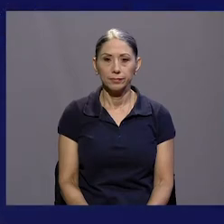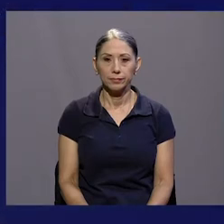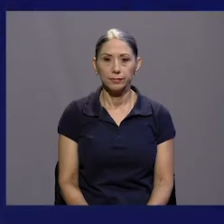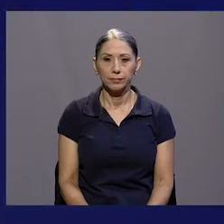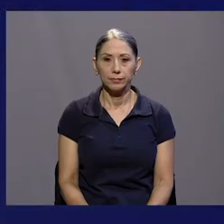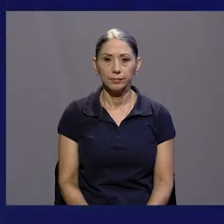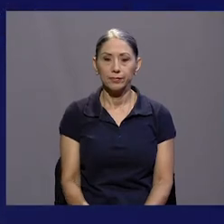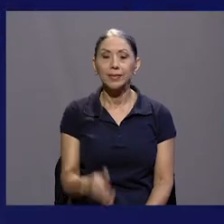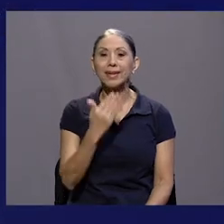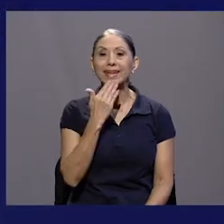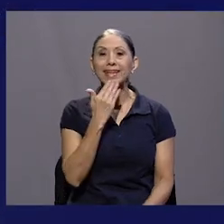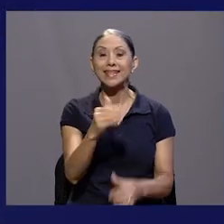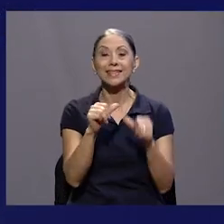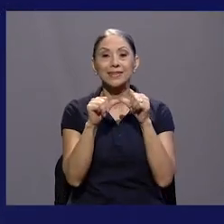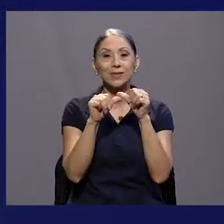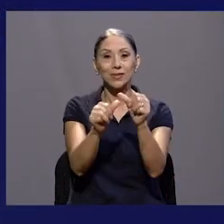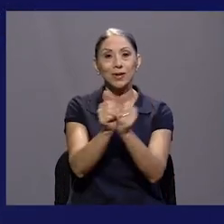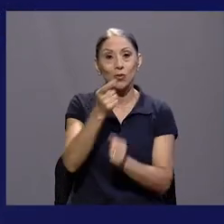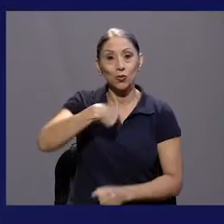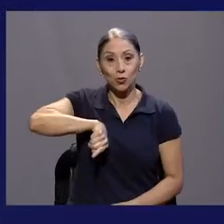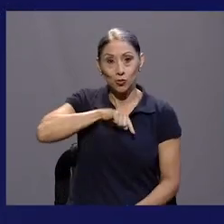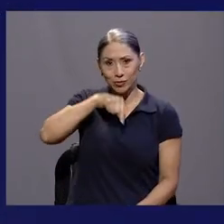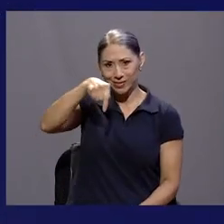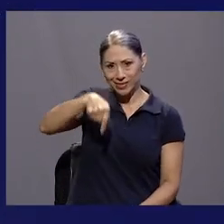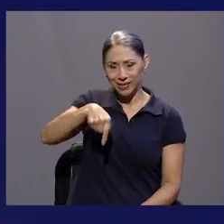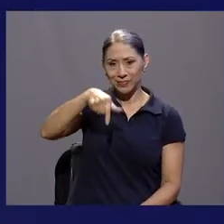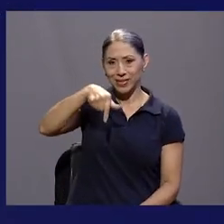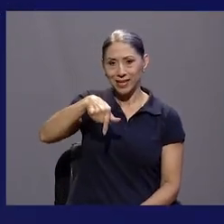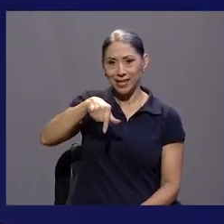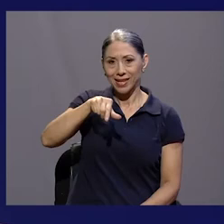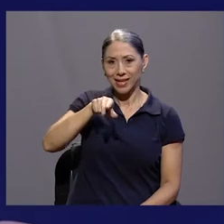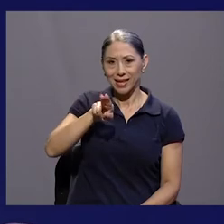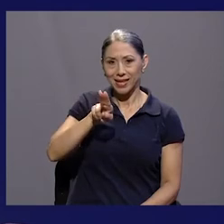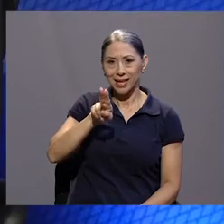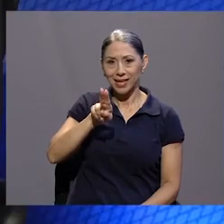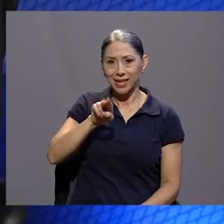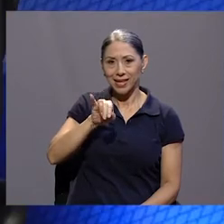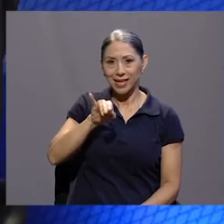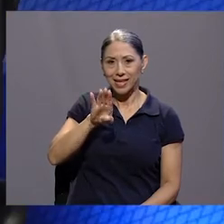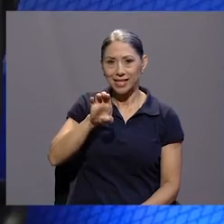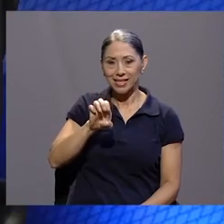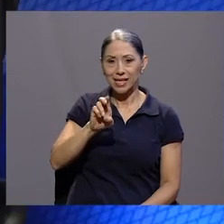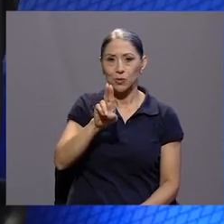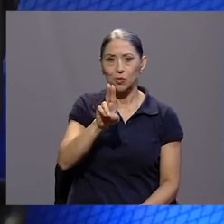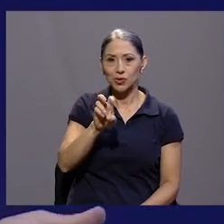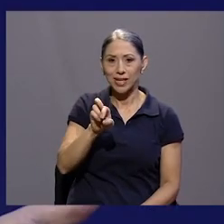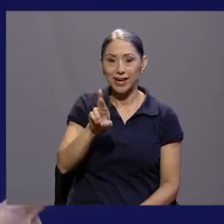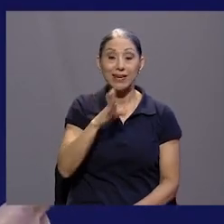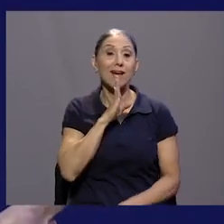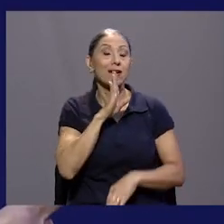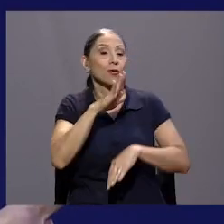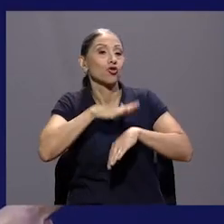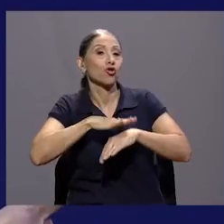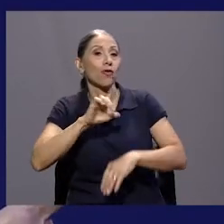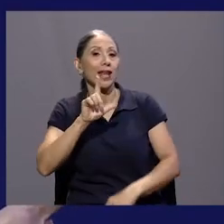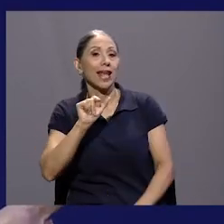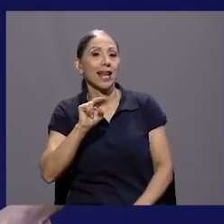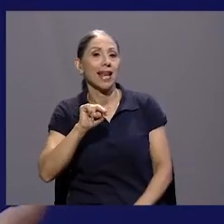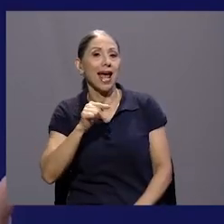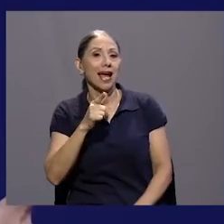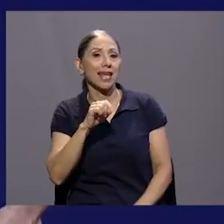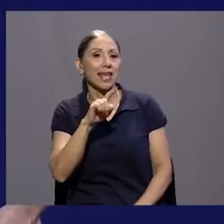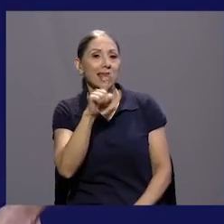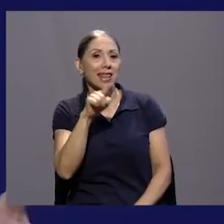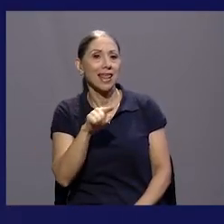con nosotros en 15 s er hablamos de languidez con la psicóloga paola vargas bueno ya hemos